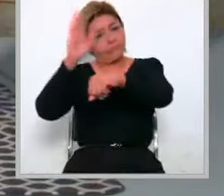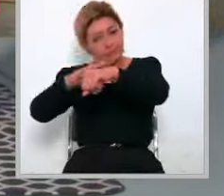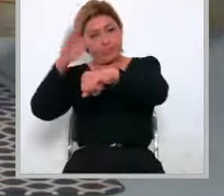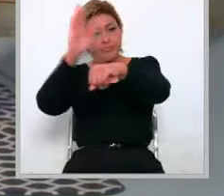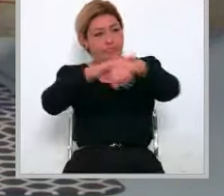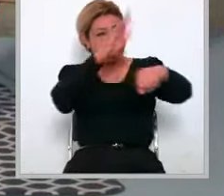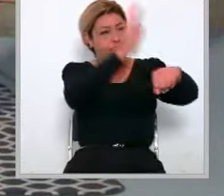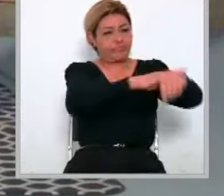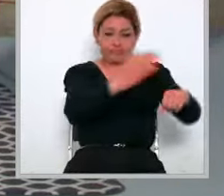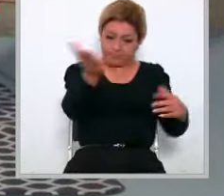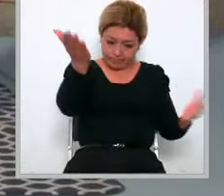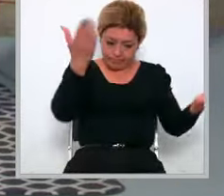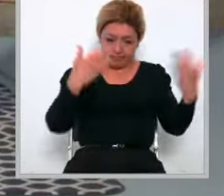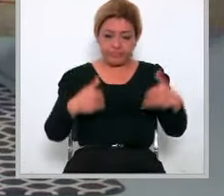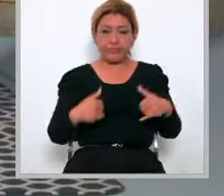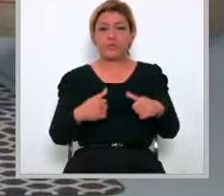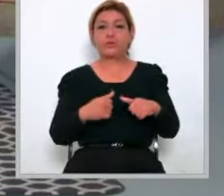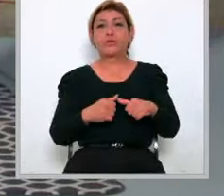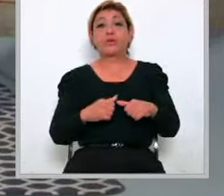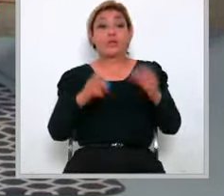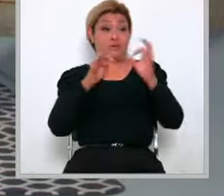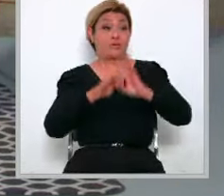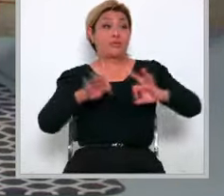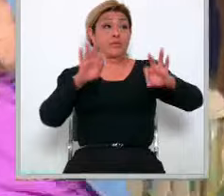derechos. Que si quieren